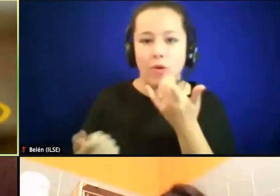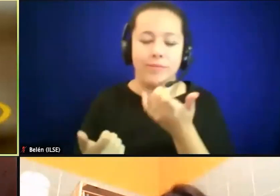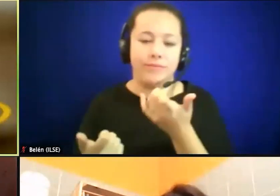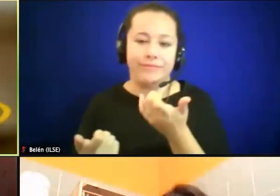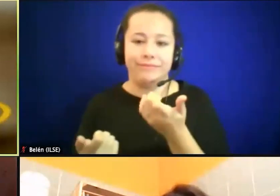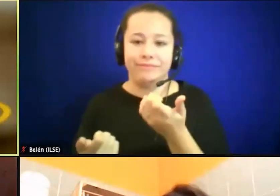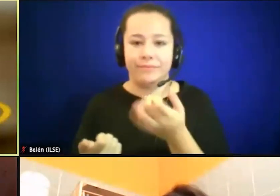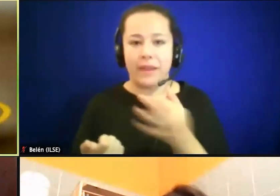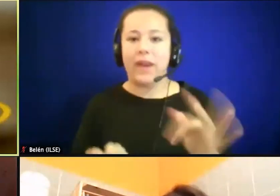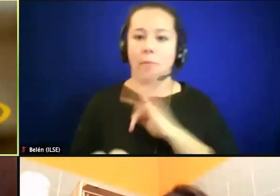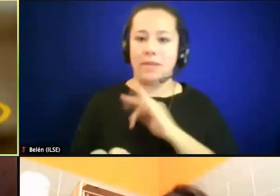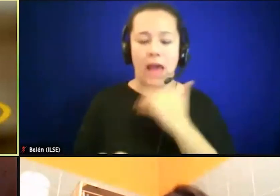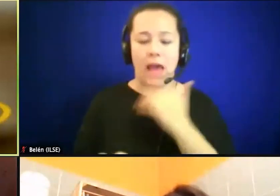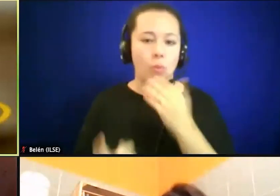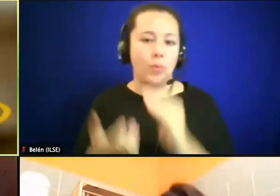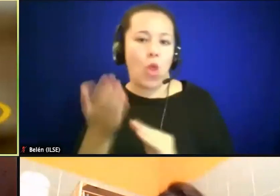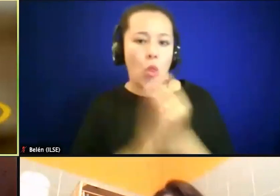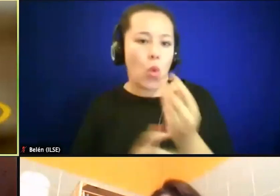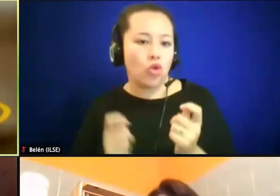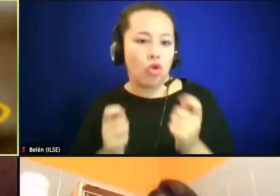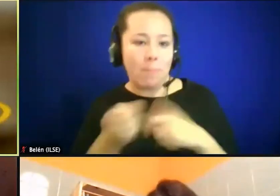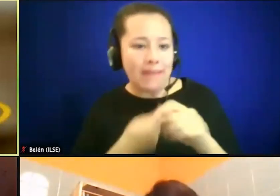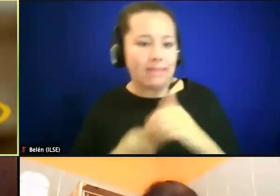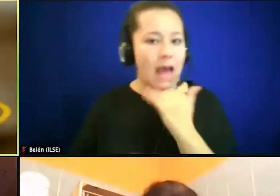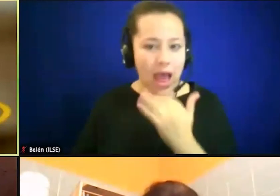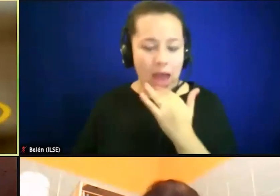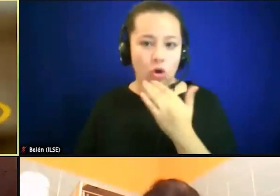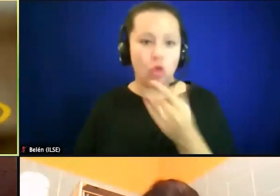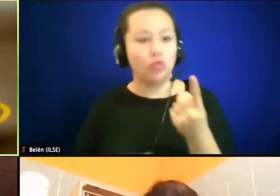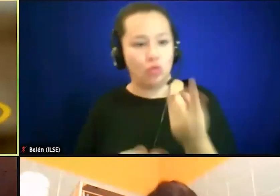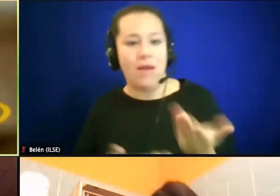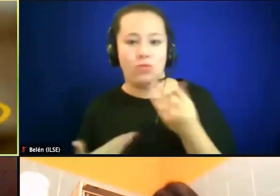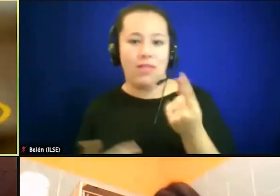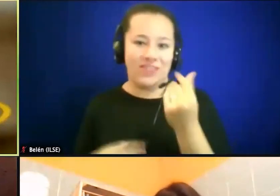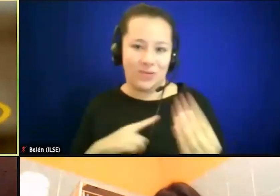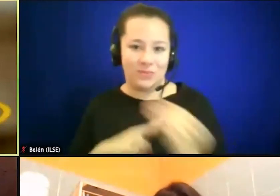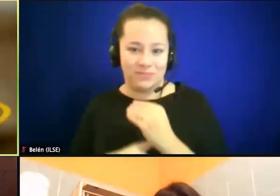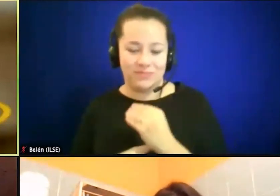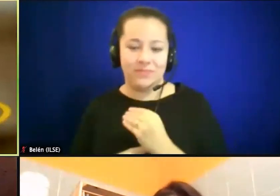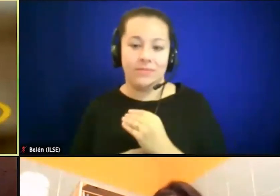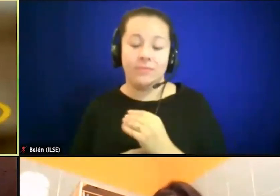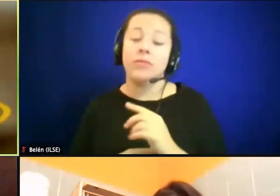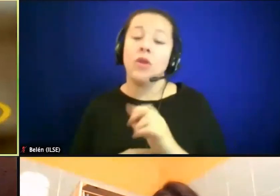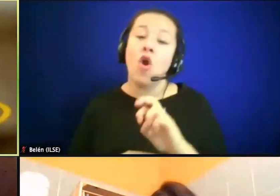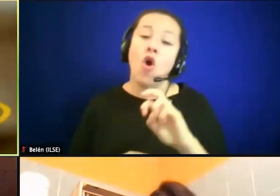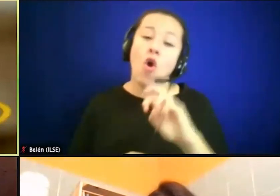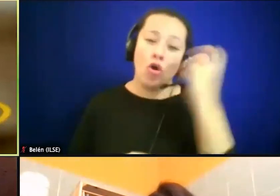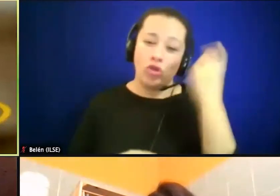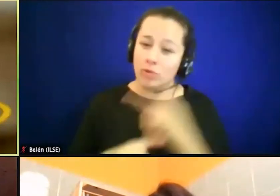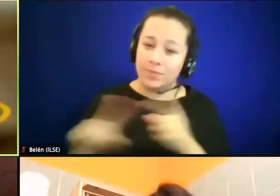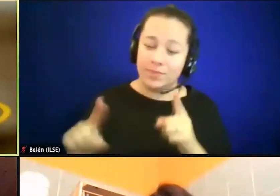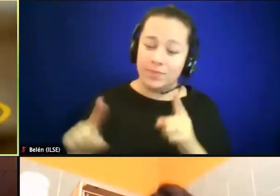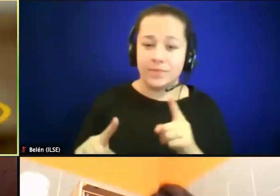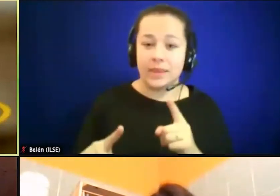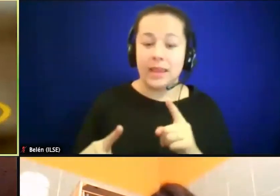un producto personalizado, y luego una variante de ese crowdfunding es el equity crowdfunding, en el que